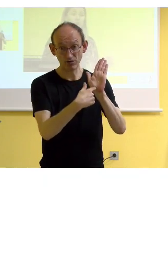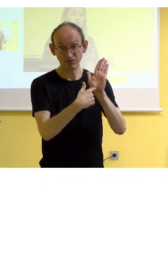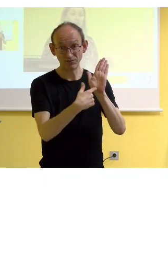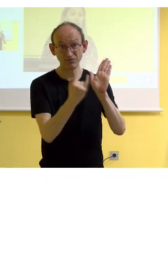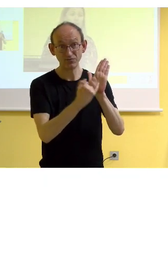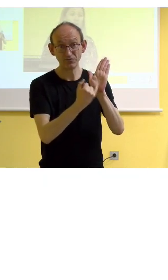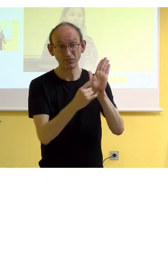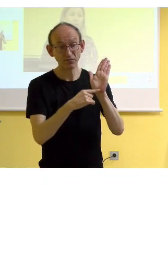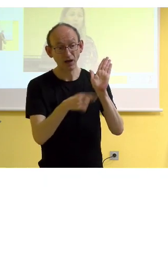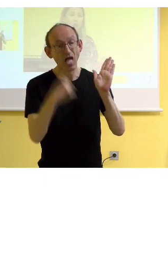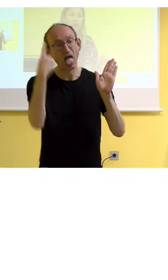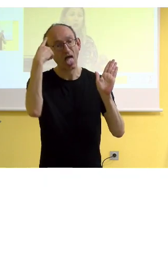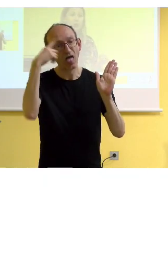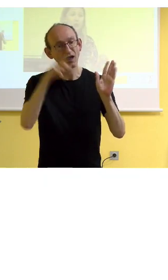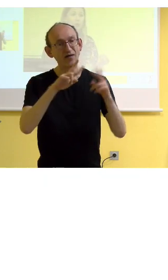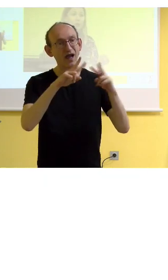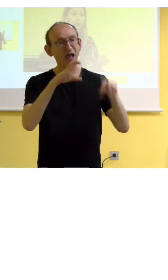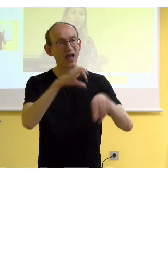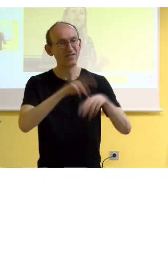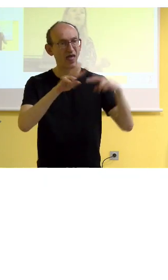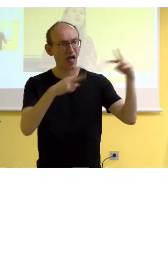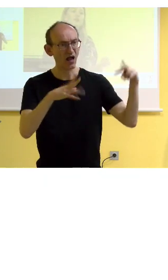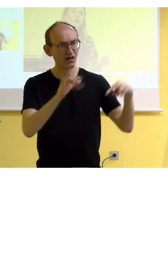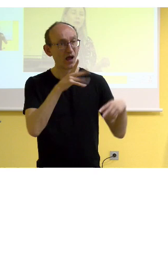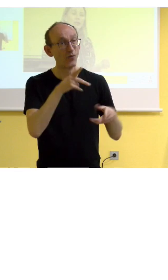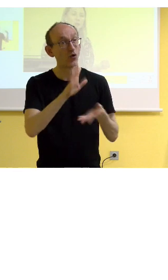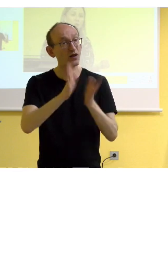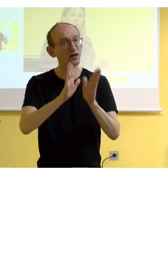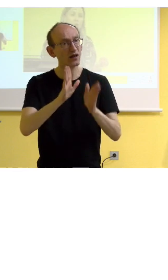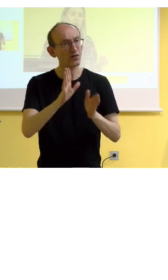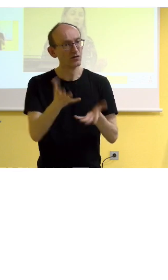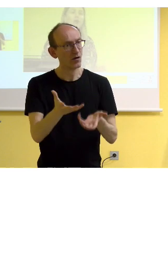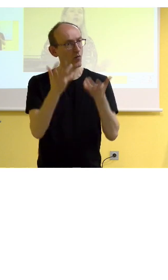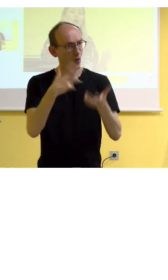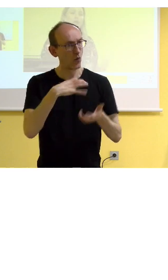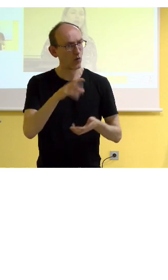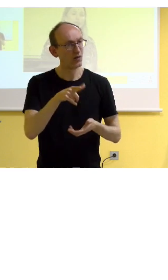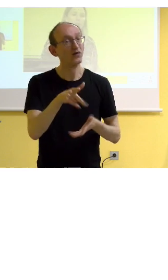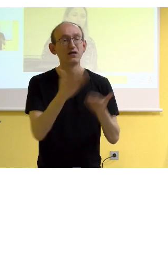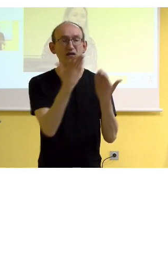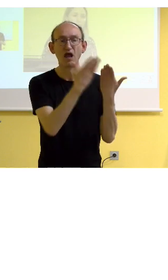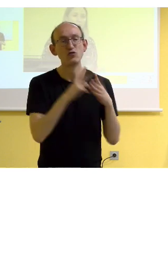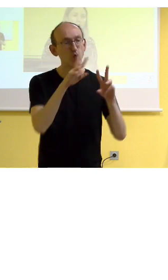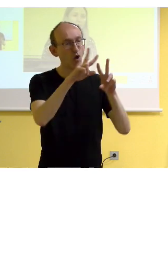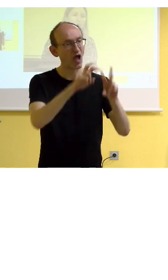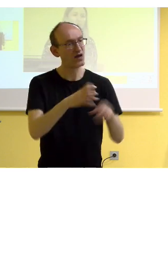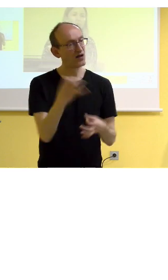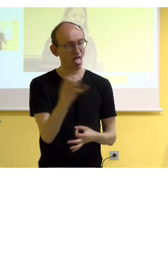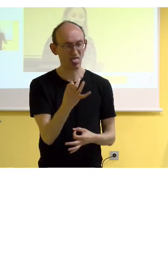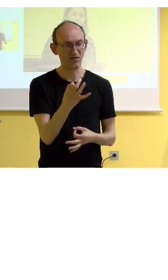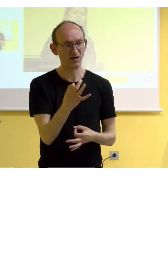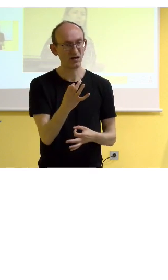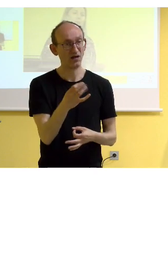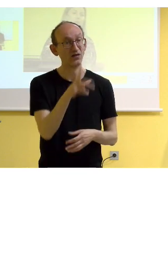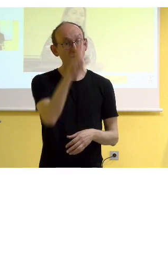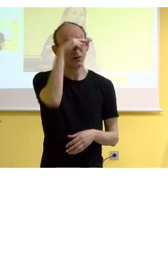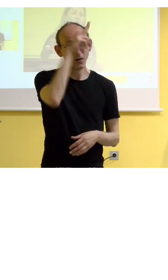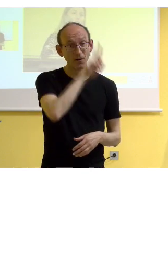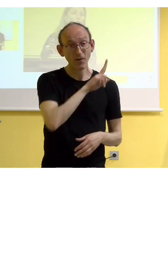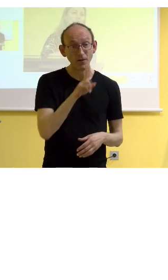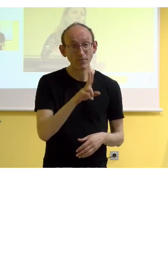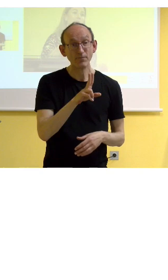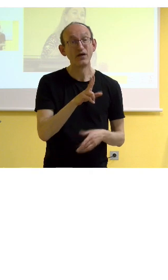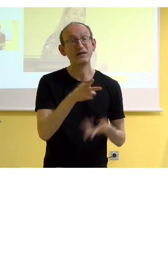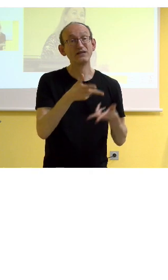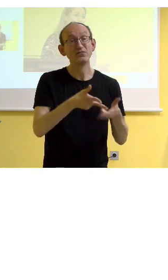enfermedad genética porque se puede beneficiar de un tratamiento, ¿vale? Hay que hacer ese estudio genético y firman el permiso los